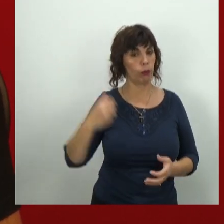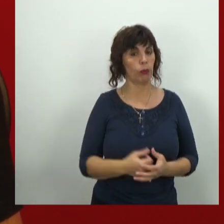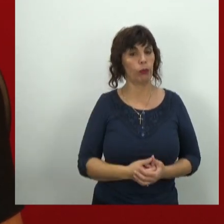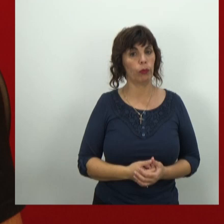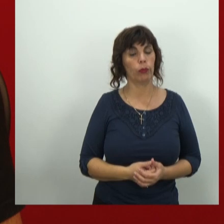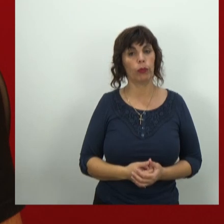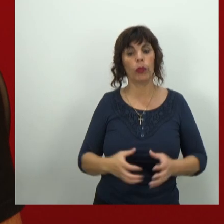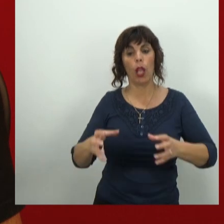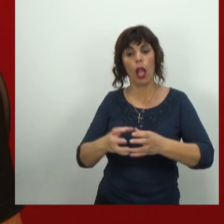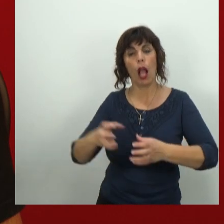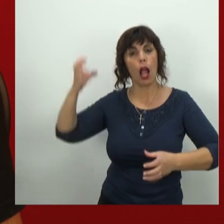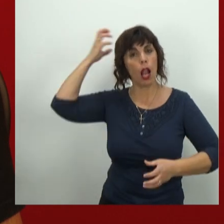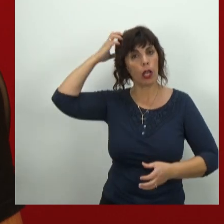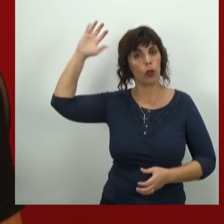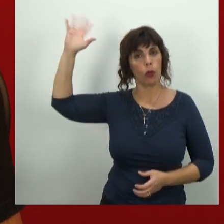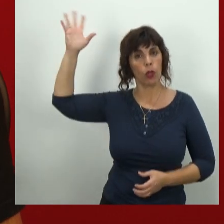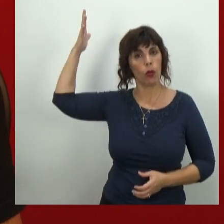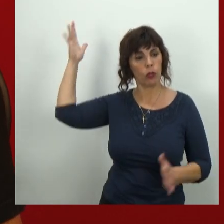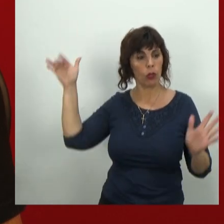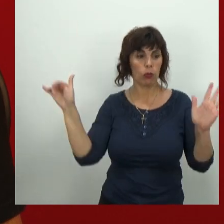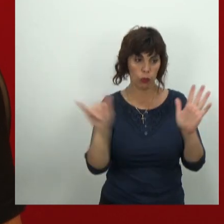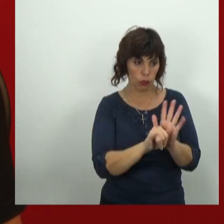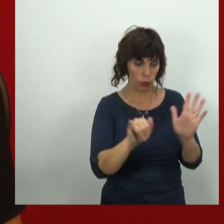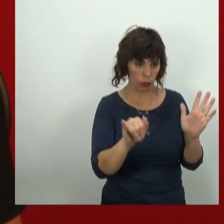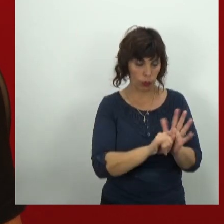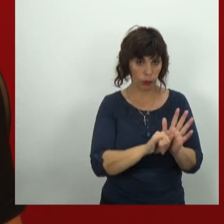El reino de los cielos se ha acercado.